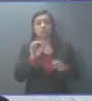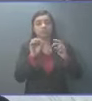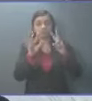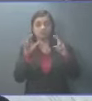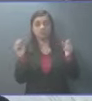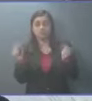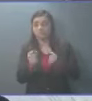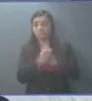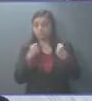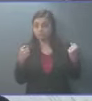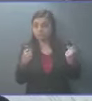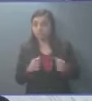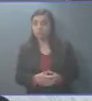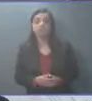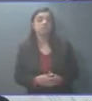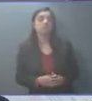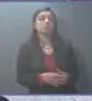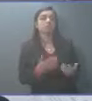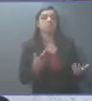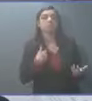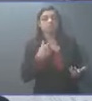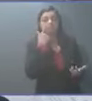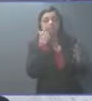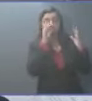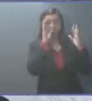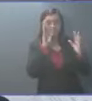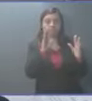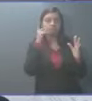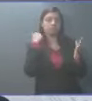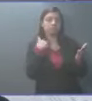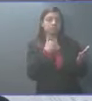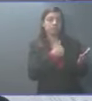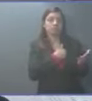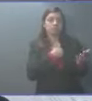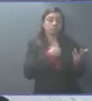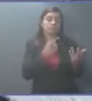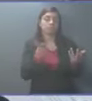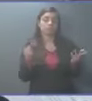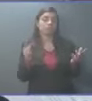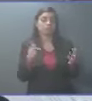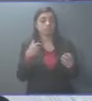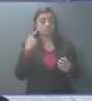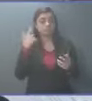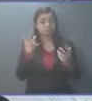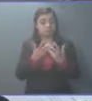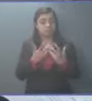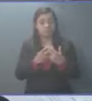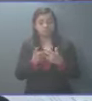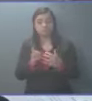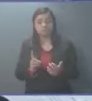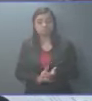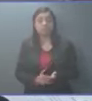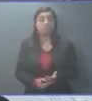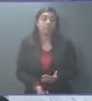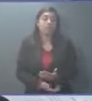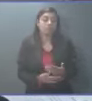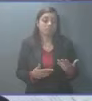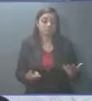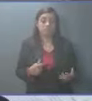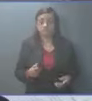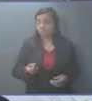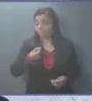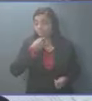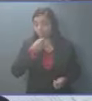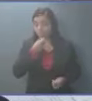34.7 millones. Lo que sí me llama la atención, ministro, y ante el cuestionamiento de mis colegas diputados, es que según el